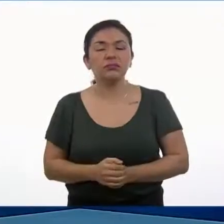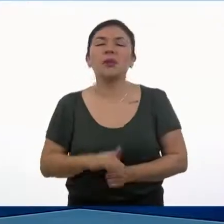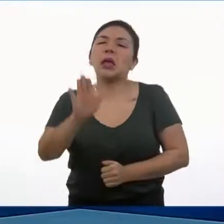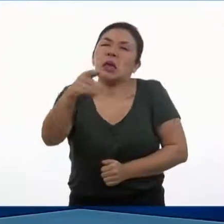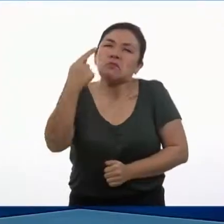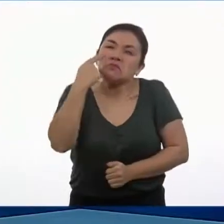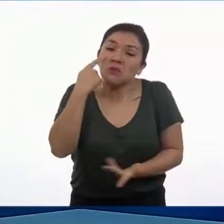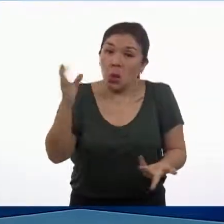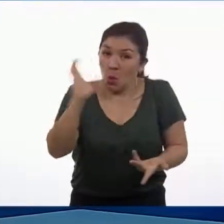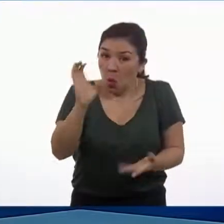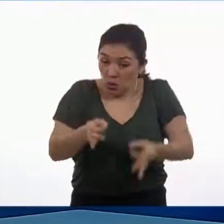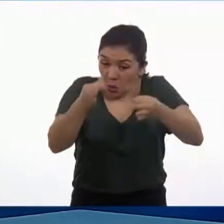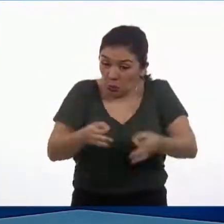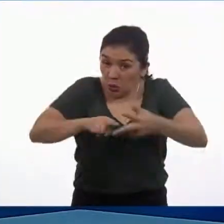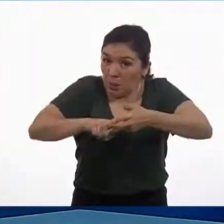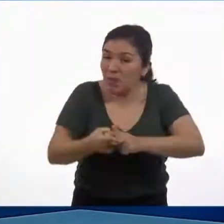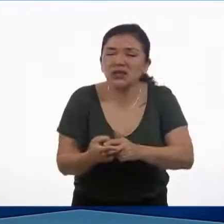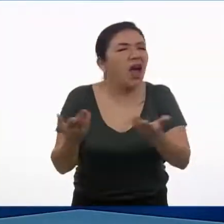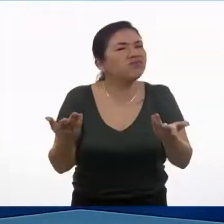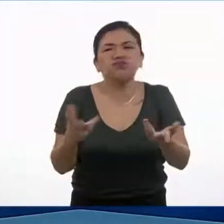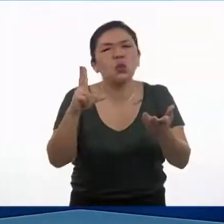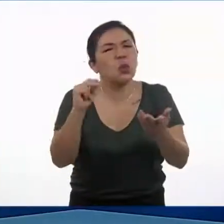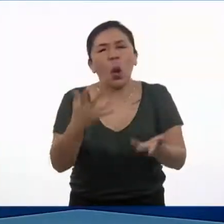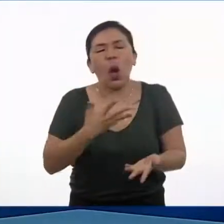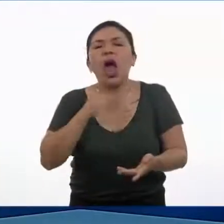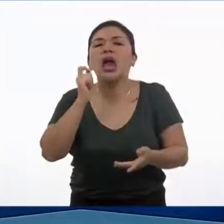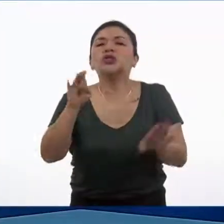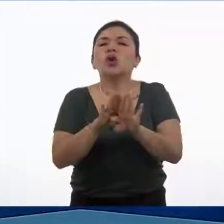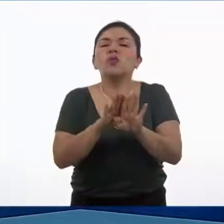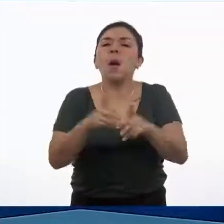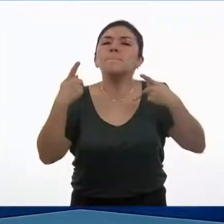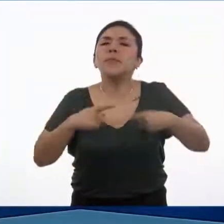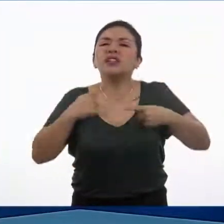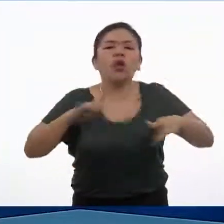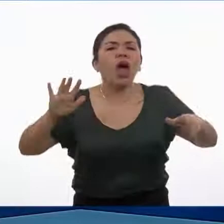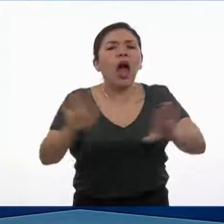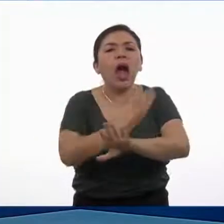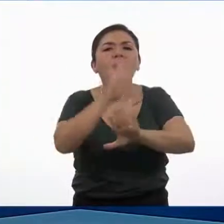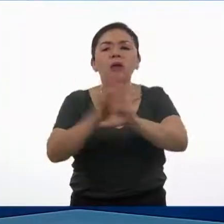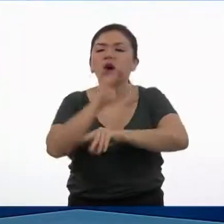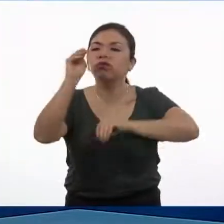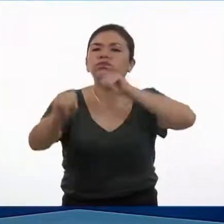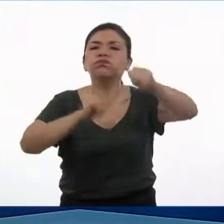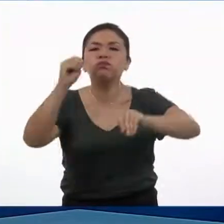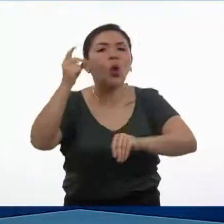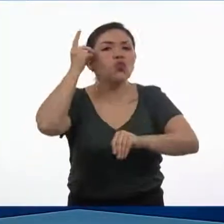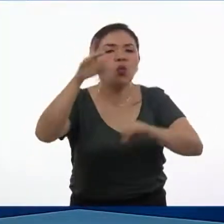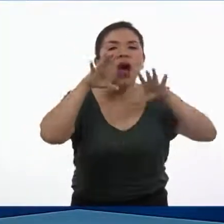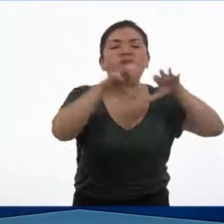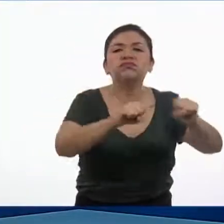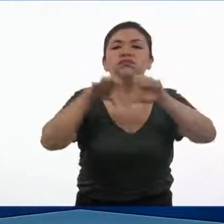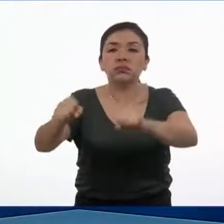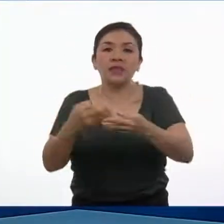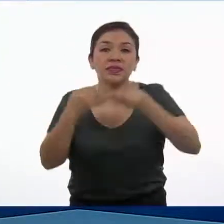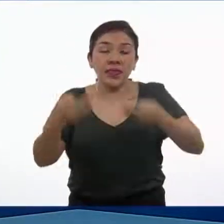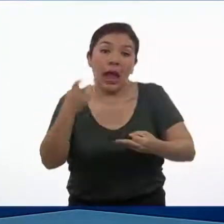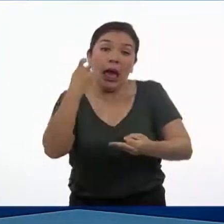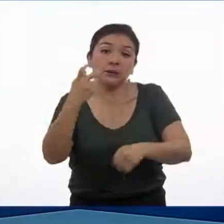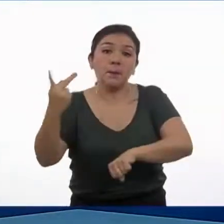Digamos que no hay un momento correcto, sino más bien movilización de personas y apropiación de tierras. Y eso fue lo que